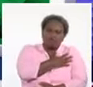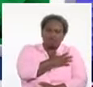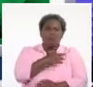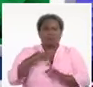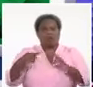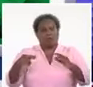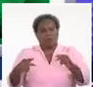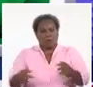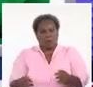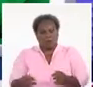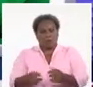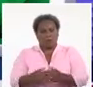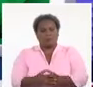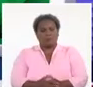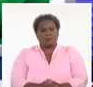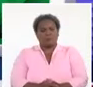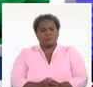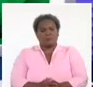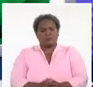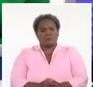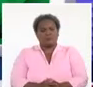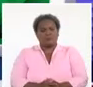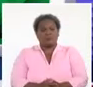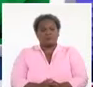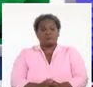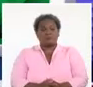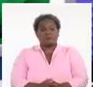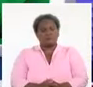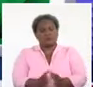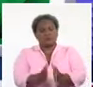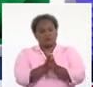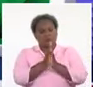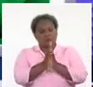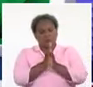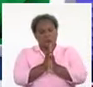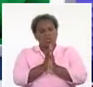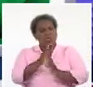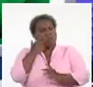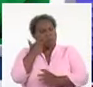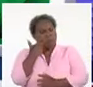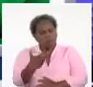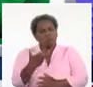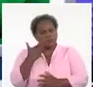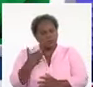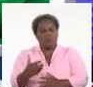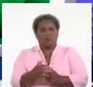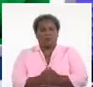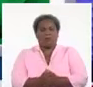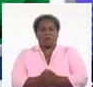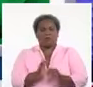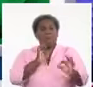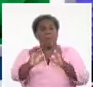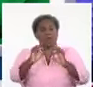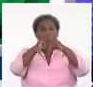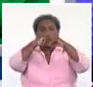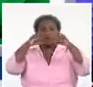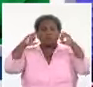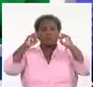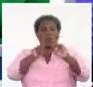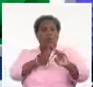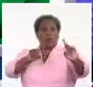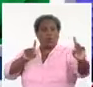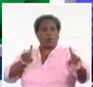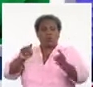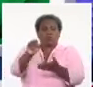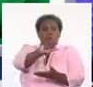reiteramos una vez más la necesidad, la importancia de la protección. Y fíjense,